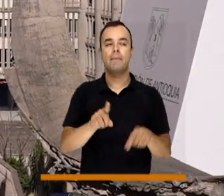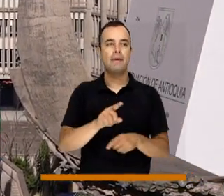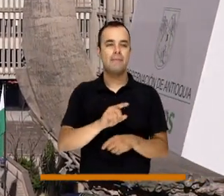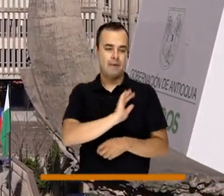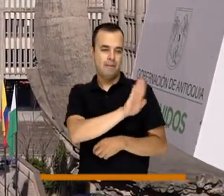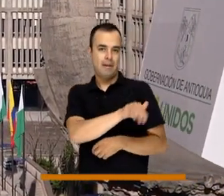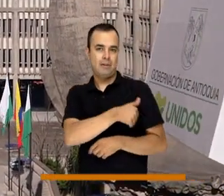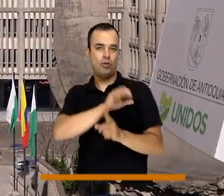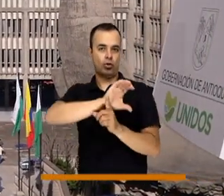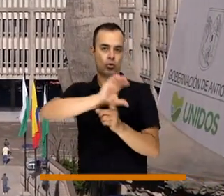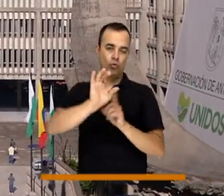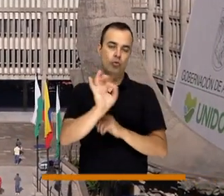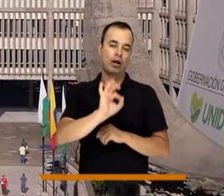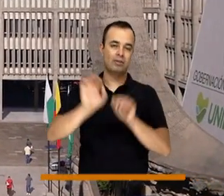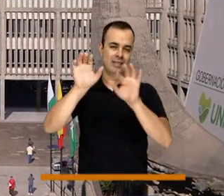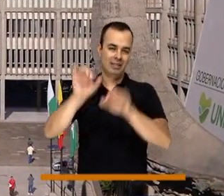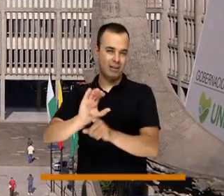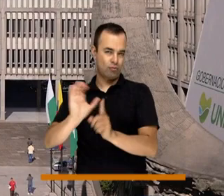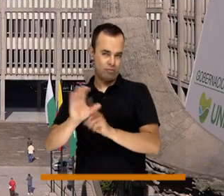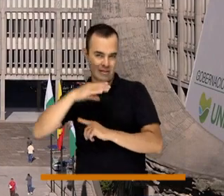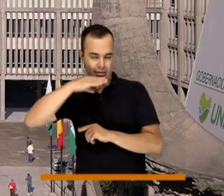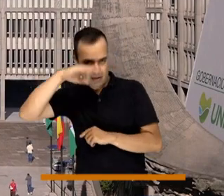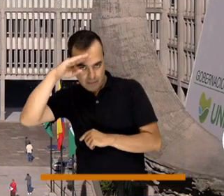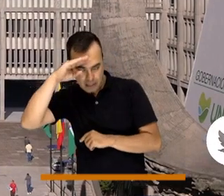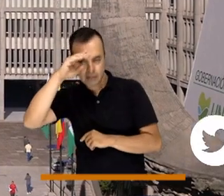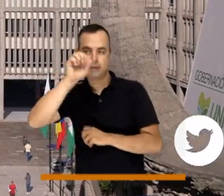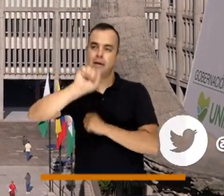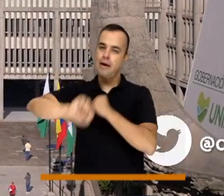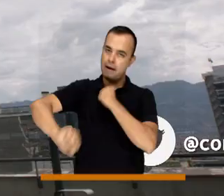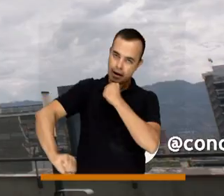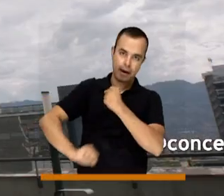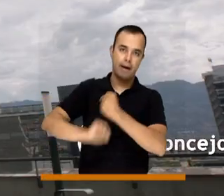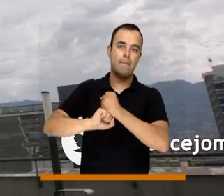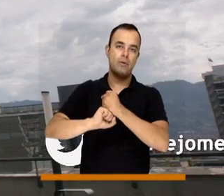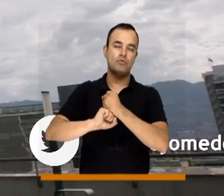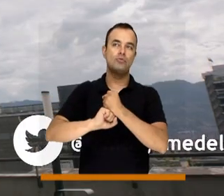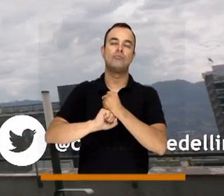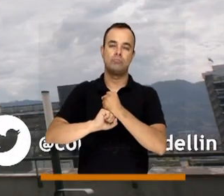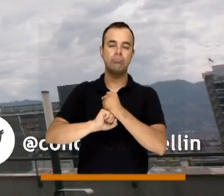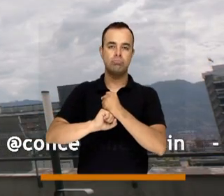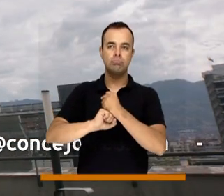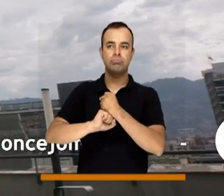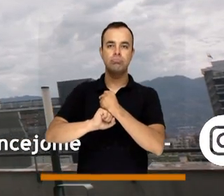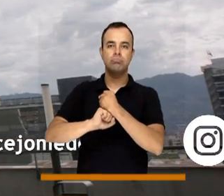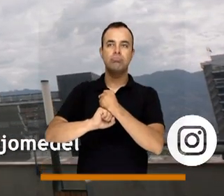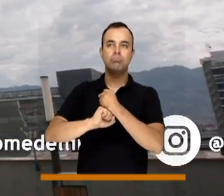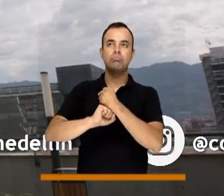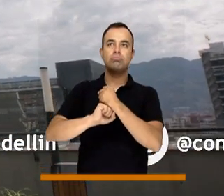Ministerio de Cultura o de la Secretaría de Cultura de Medellín, en nuestro caso, que las sedes son en la ciudad.